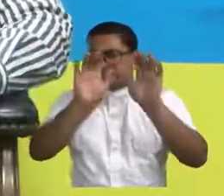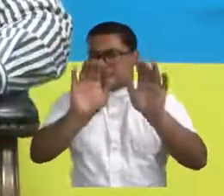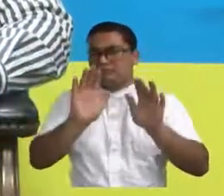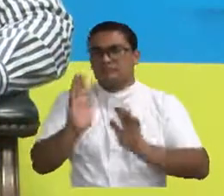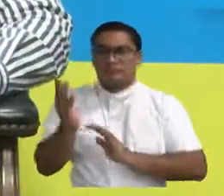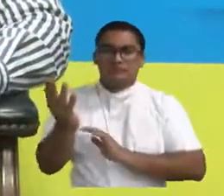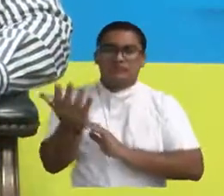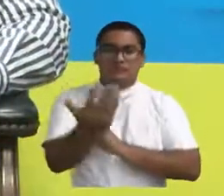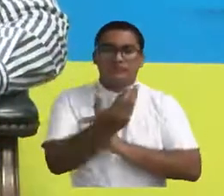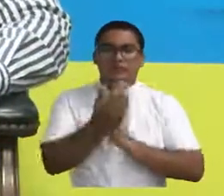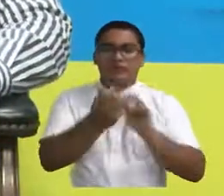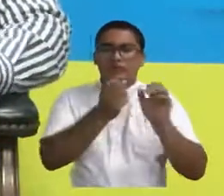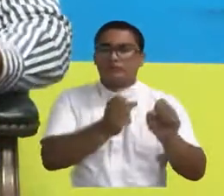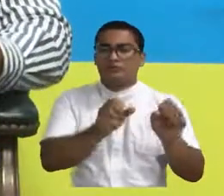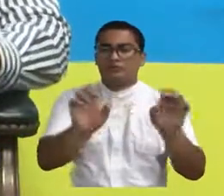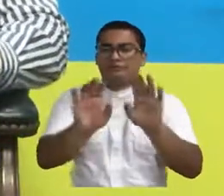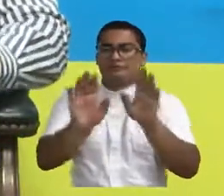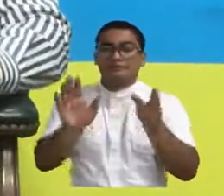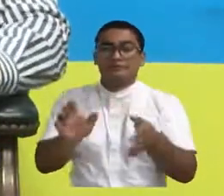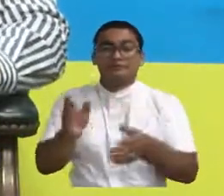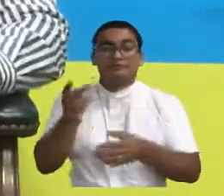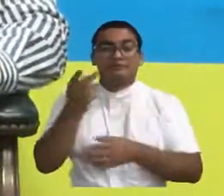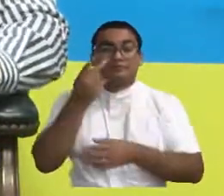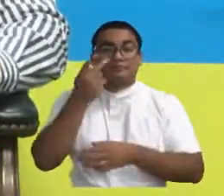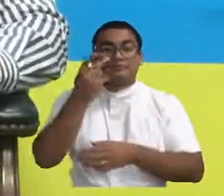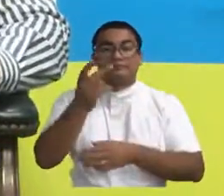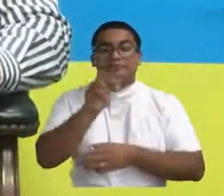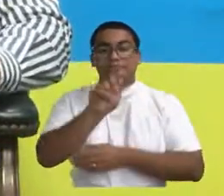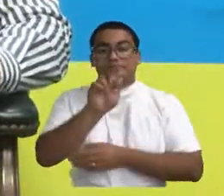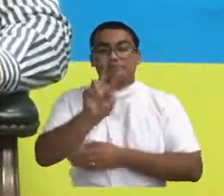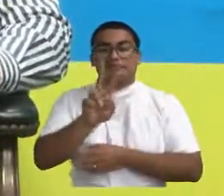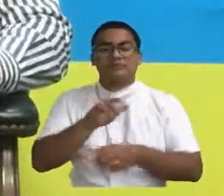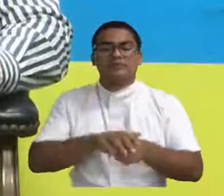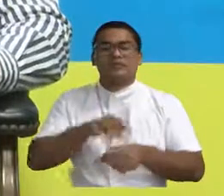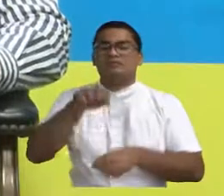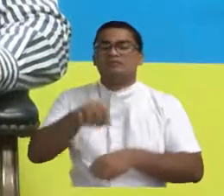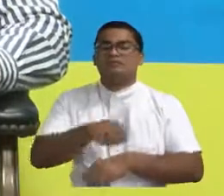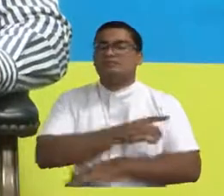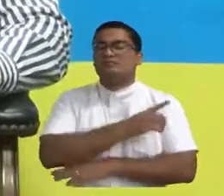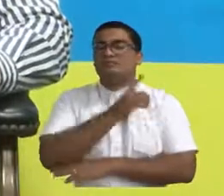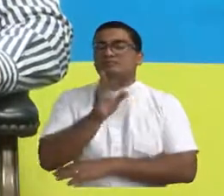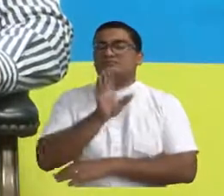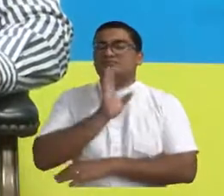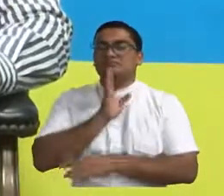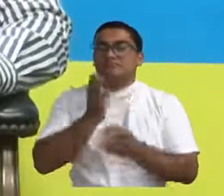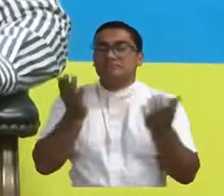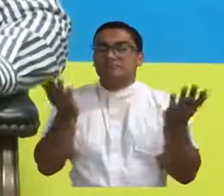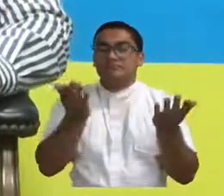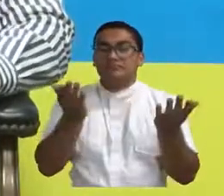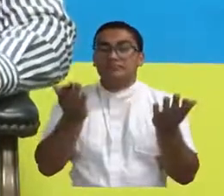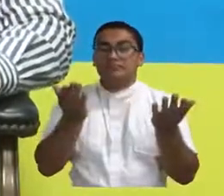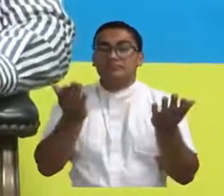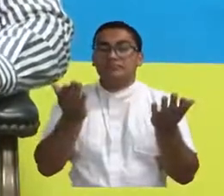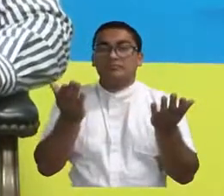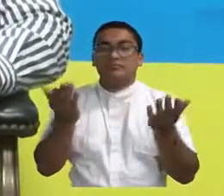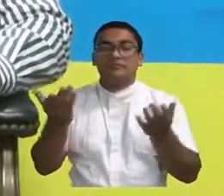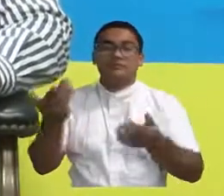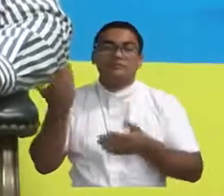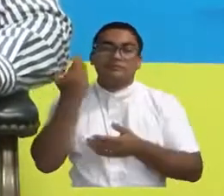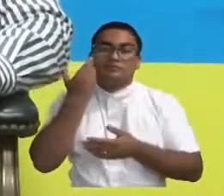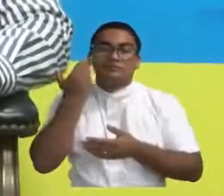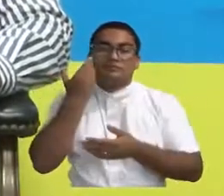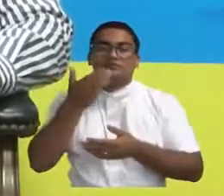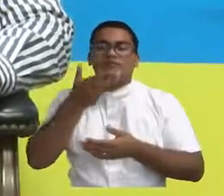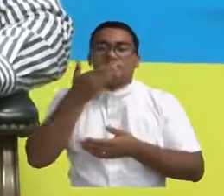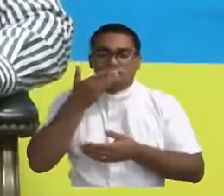todos nuestros televidentes. El día de hoy vamos a estar hablando sobre la prevención de las enfermedades respiratorias propias